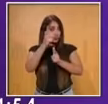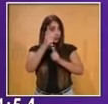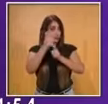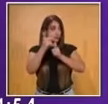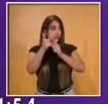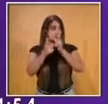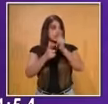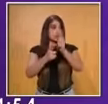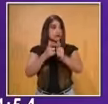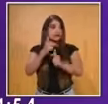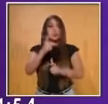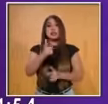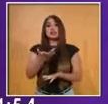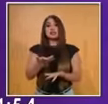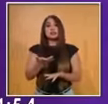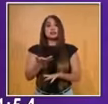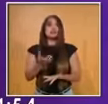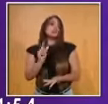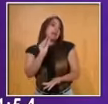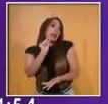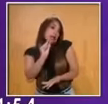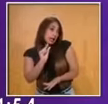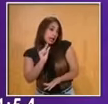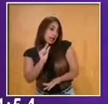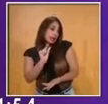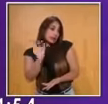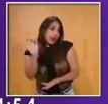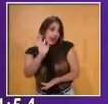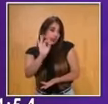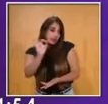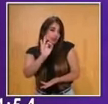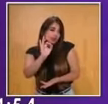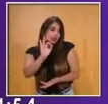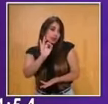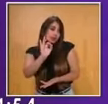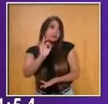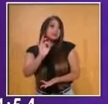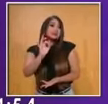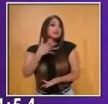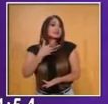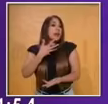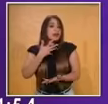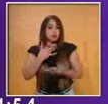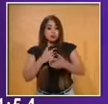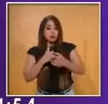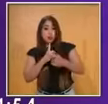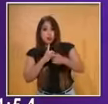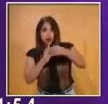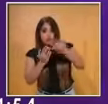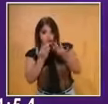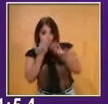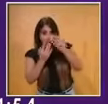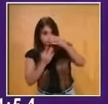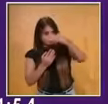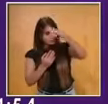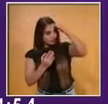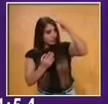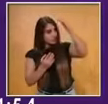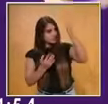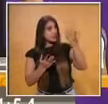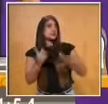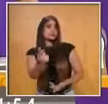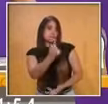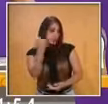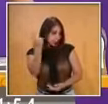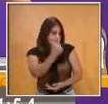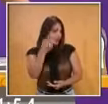fuera una llama más grande, probablemente el giro sería más rápido. Y otra observación, también